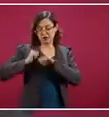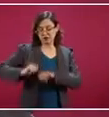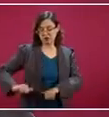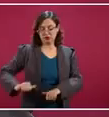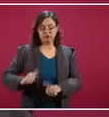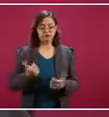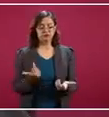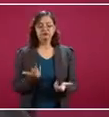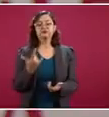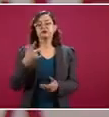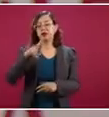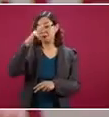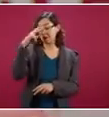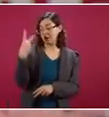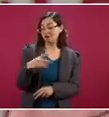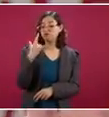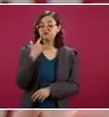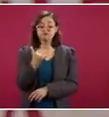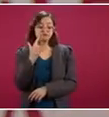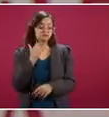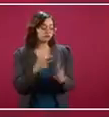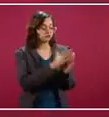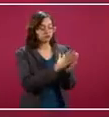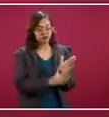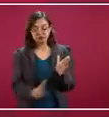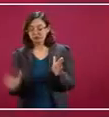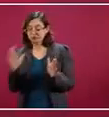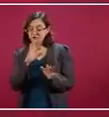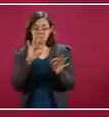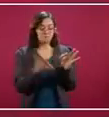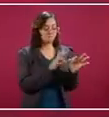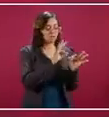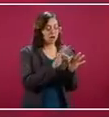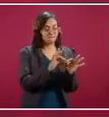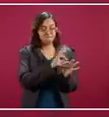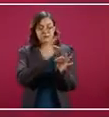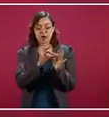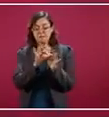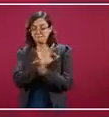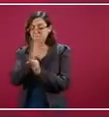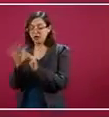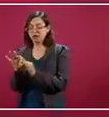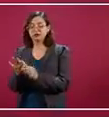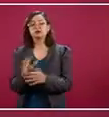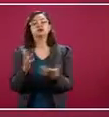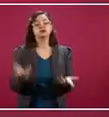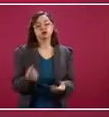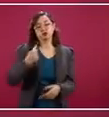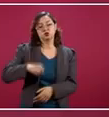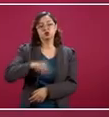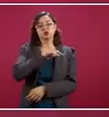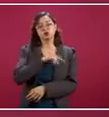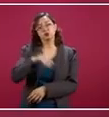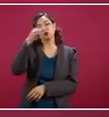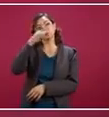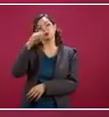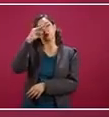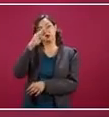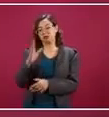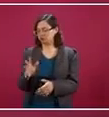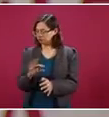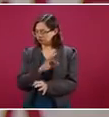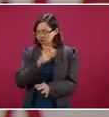todo el esfuerzo que México ha hecho en este periodo, que, como he dicho, consideramos que ha quedado